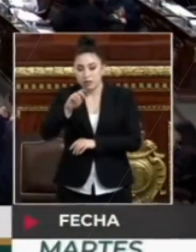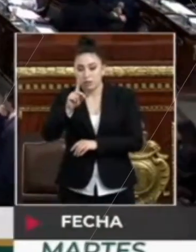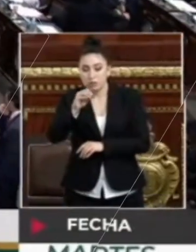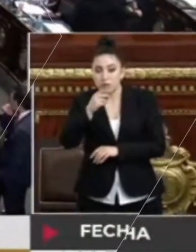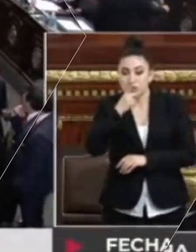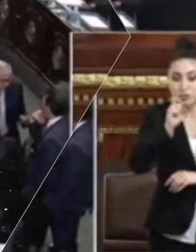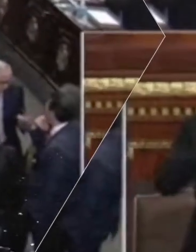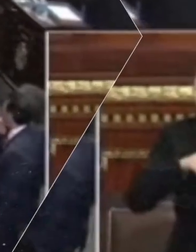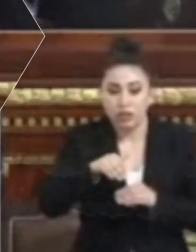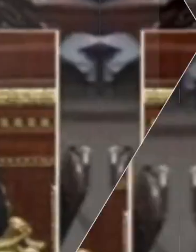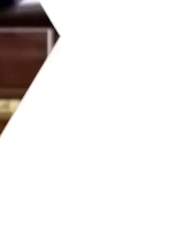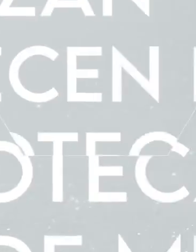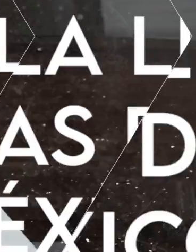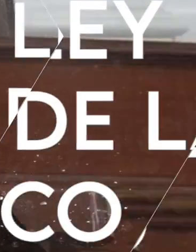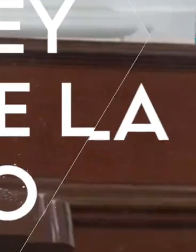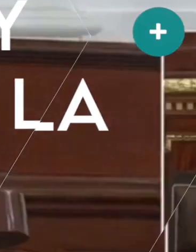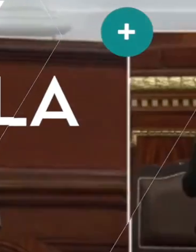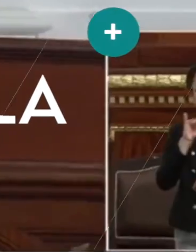ciudad.